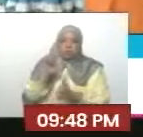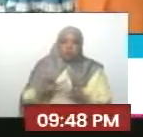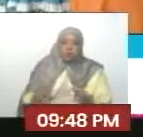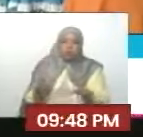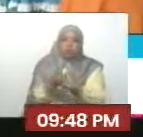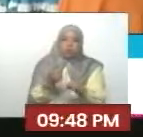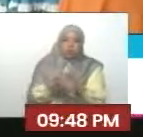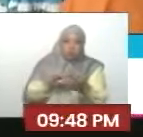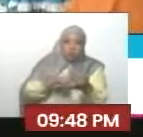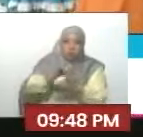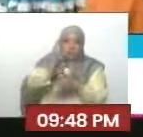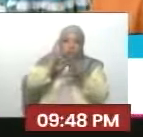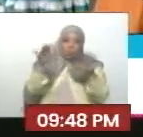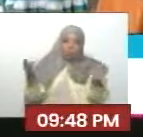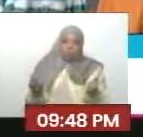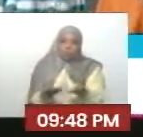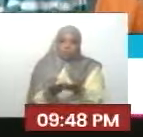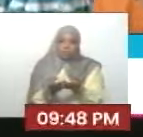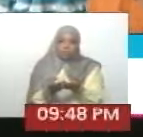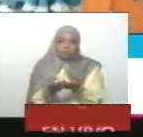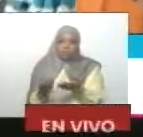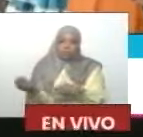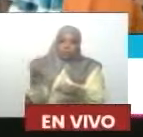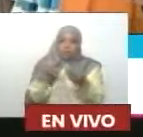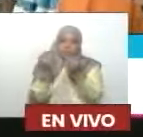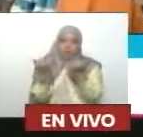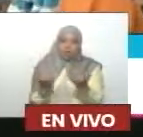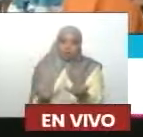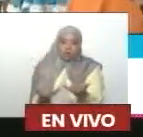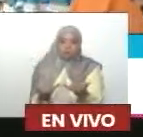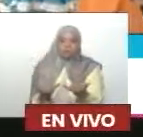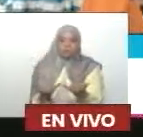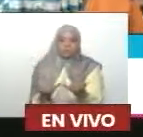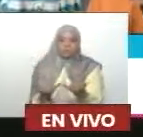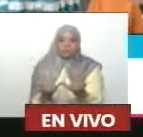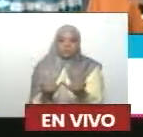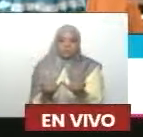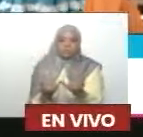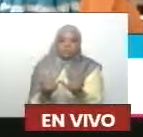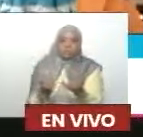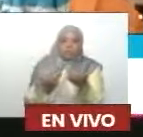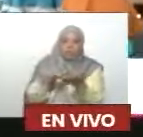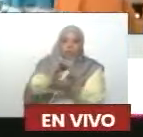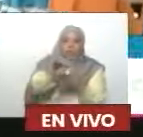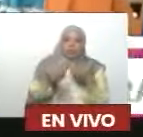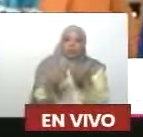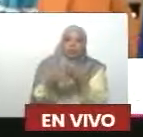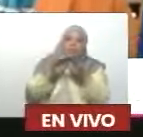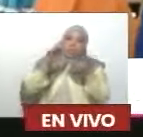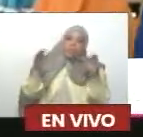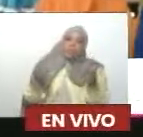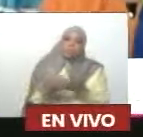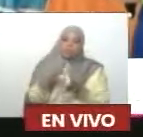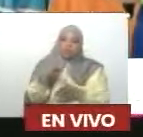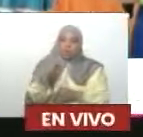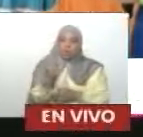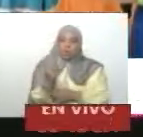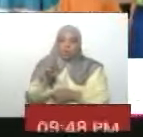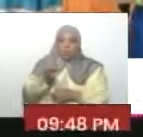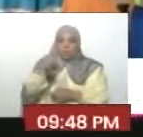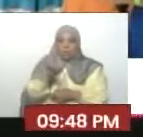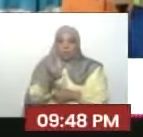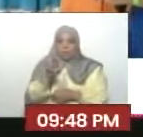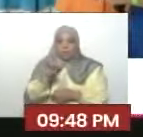comiencen a viajar por el mundo entero y más ahora que con está llegando el mundo entero Qué bueno